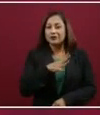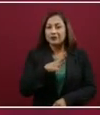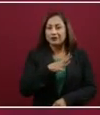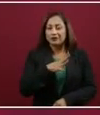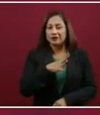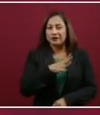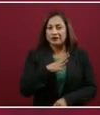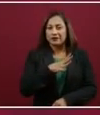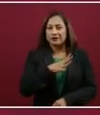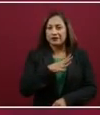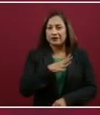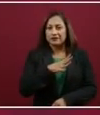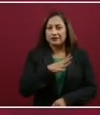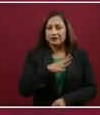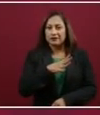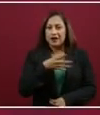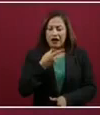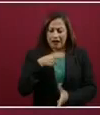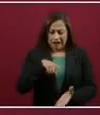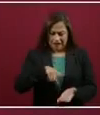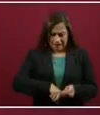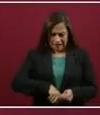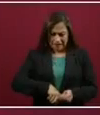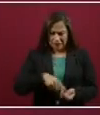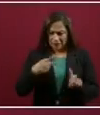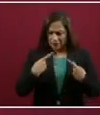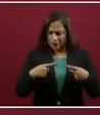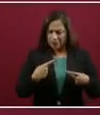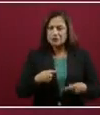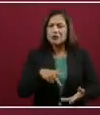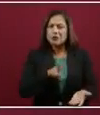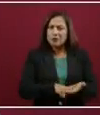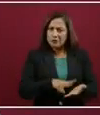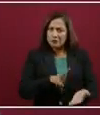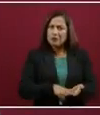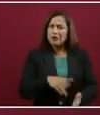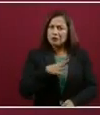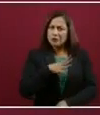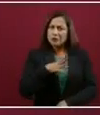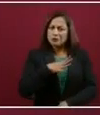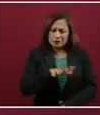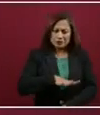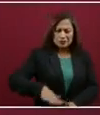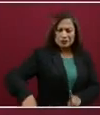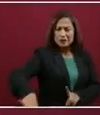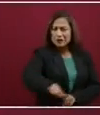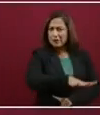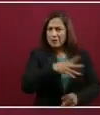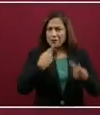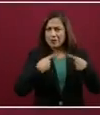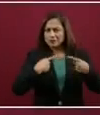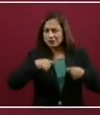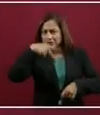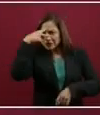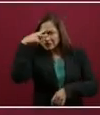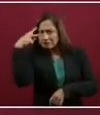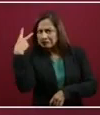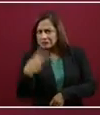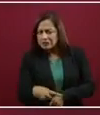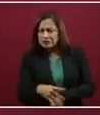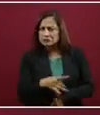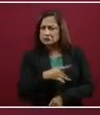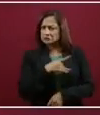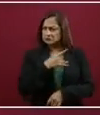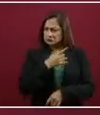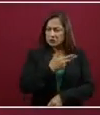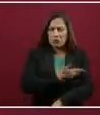esa virtud, ese valor. Nuestro pueblo es honesto, Hay una